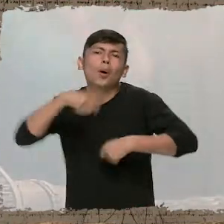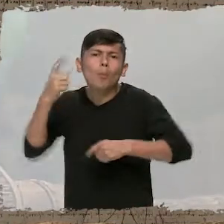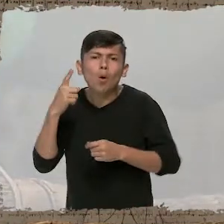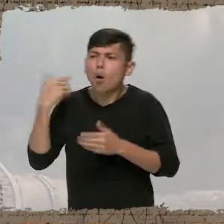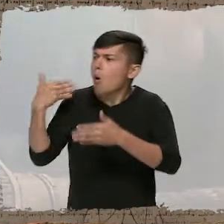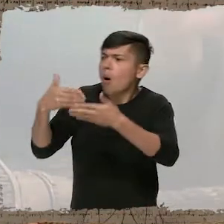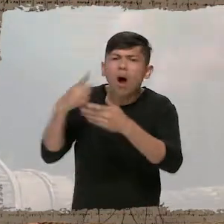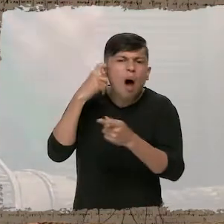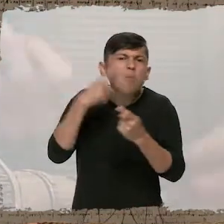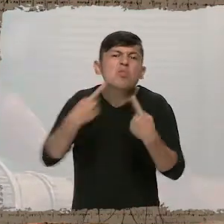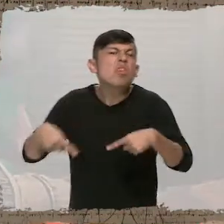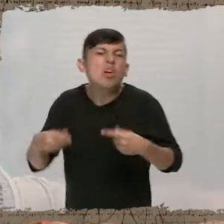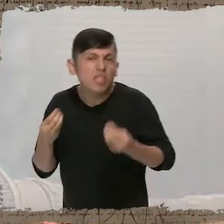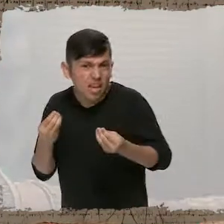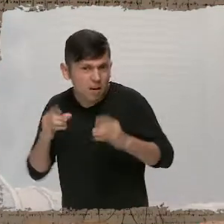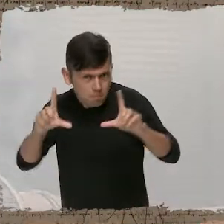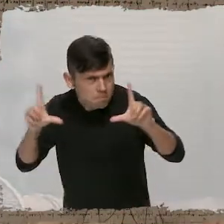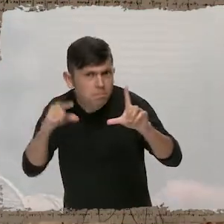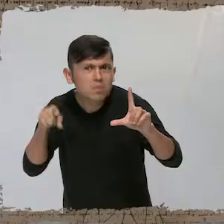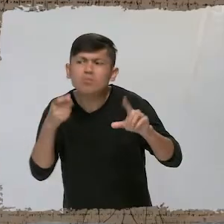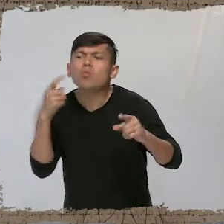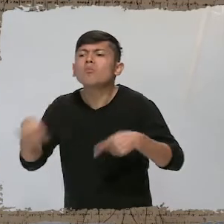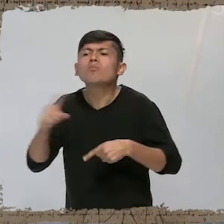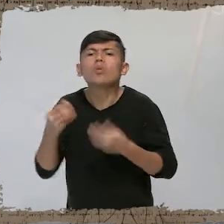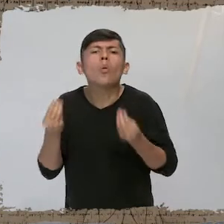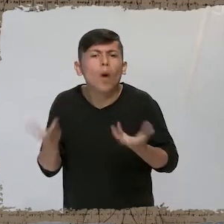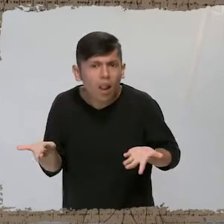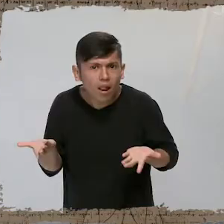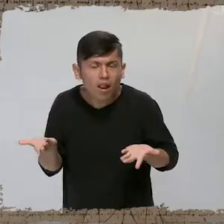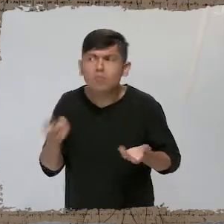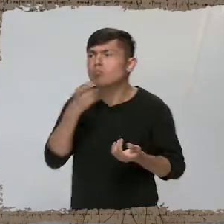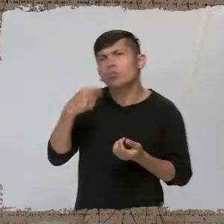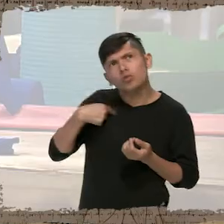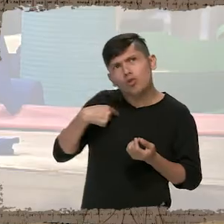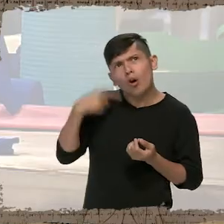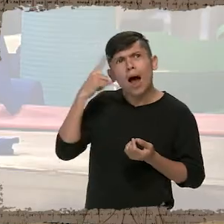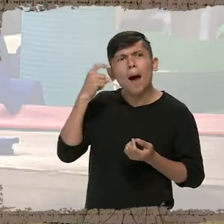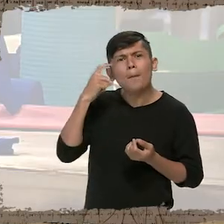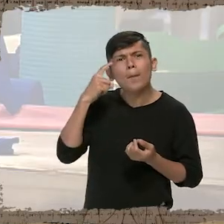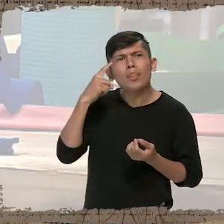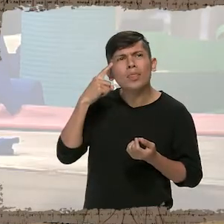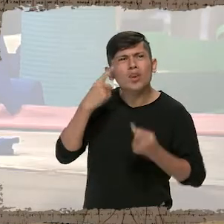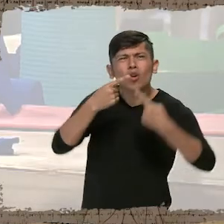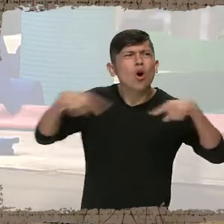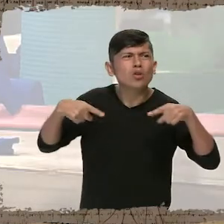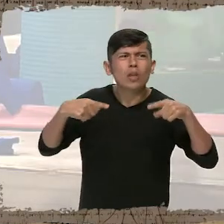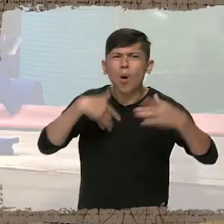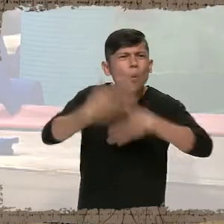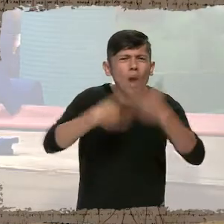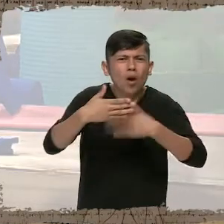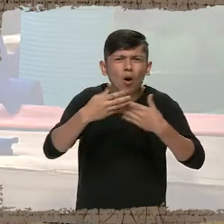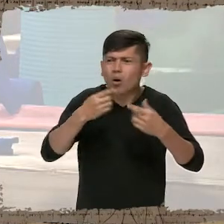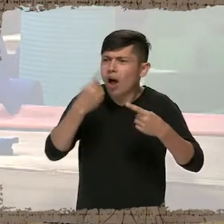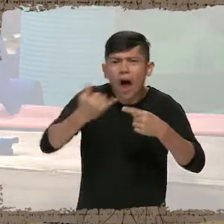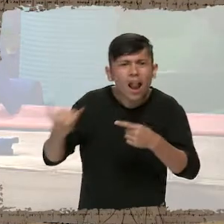ejemplo que es lo que aprendieron en prisión con pilas que querían yo diría que podemos hacer un montón de juegos